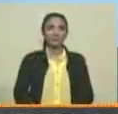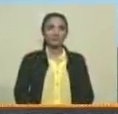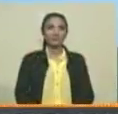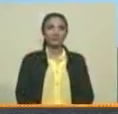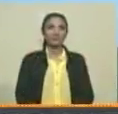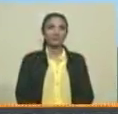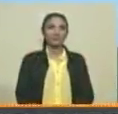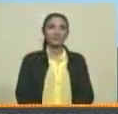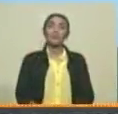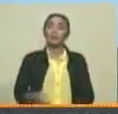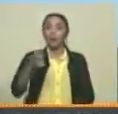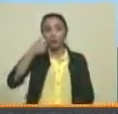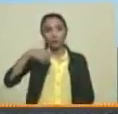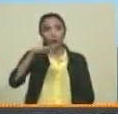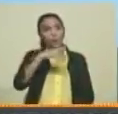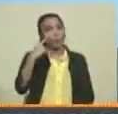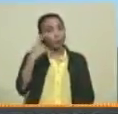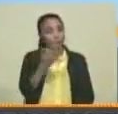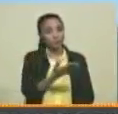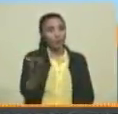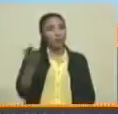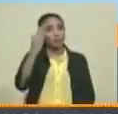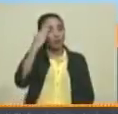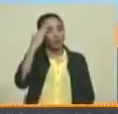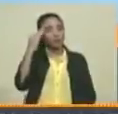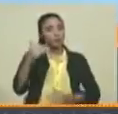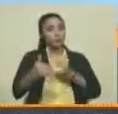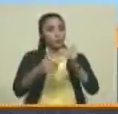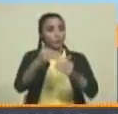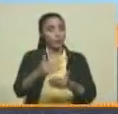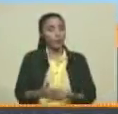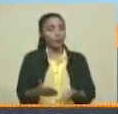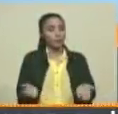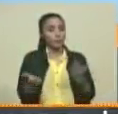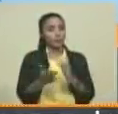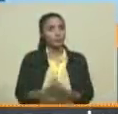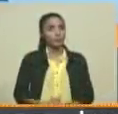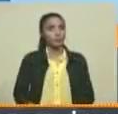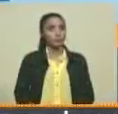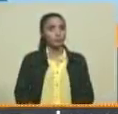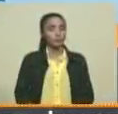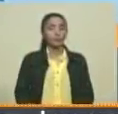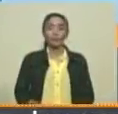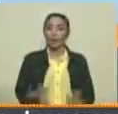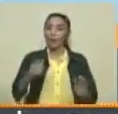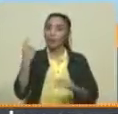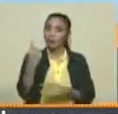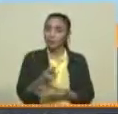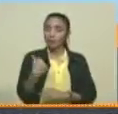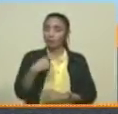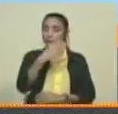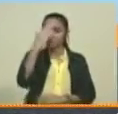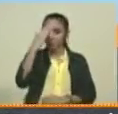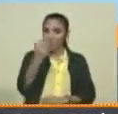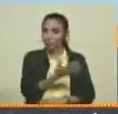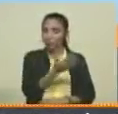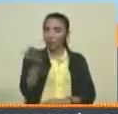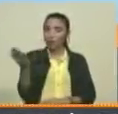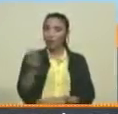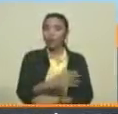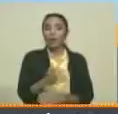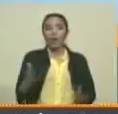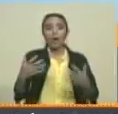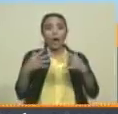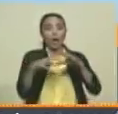Nuestro pueblo debe saber la batalla que hemos dado y debe saber que el imperialismo, con la